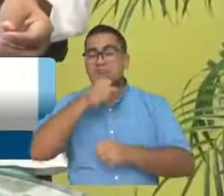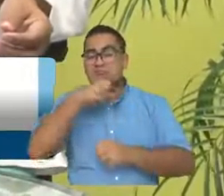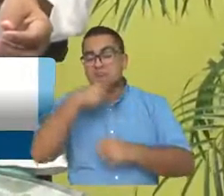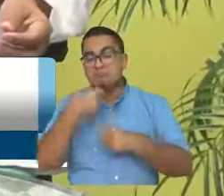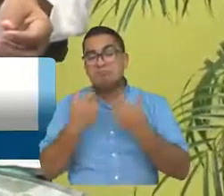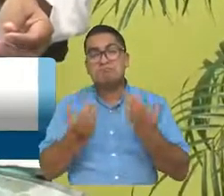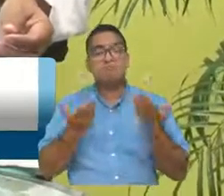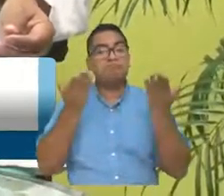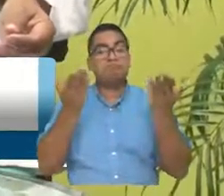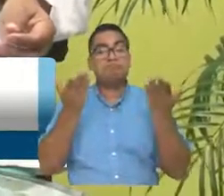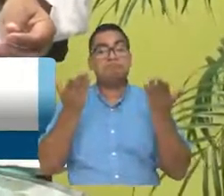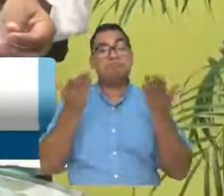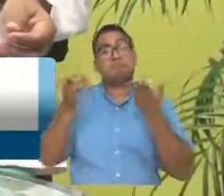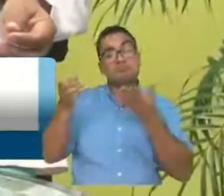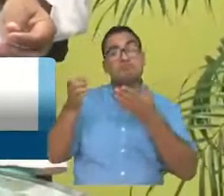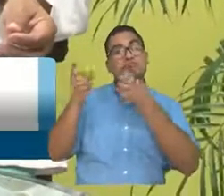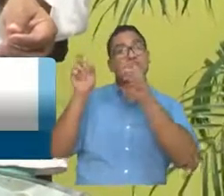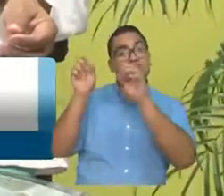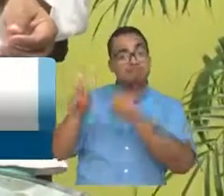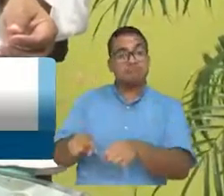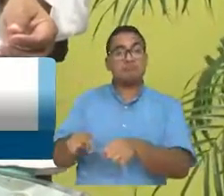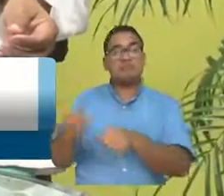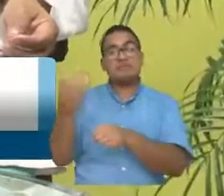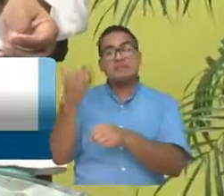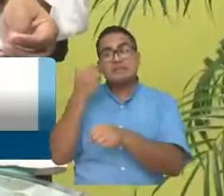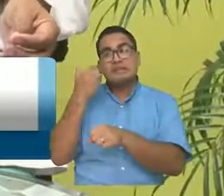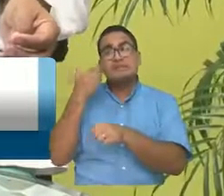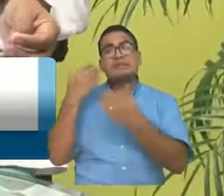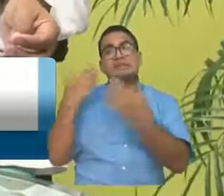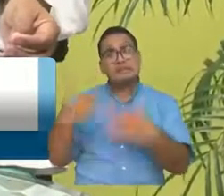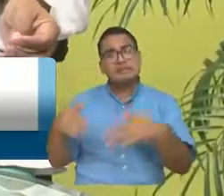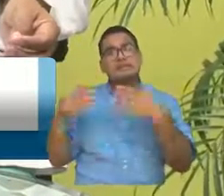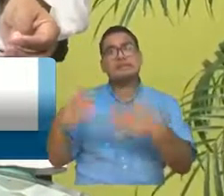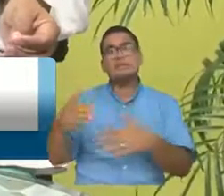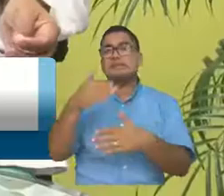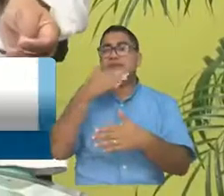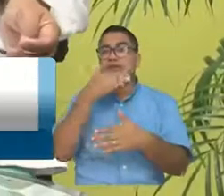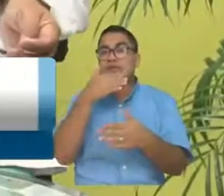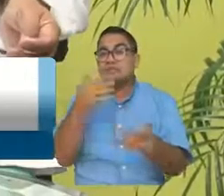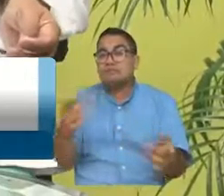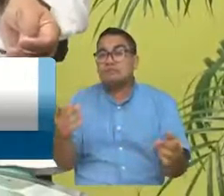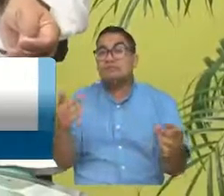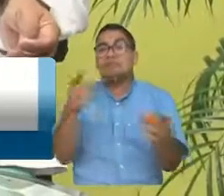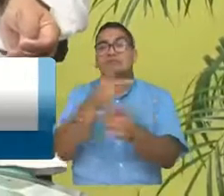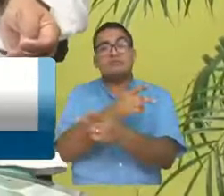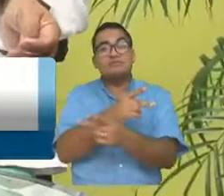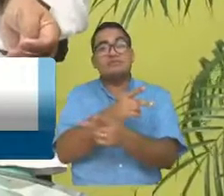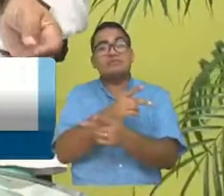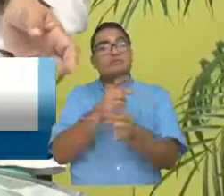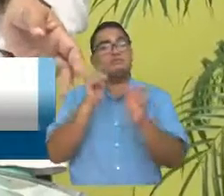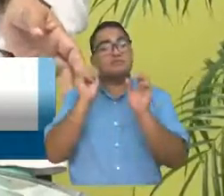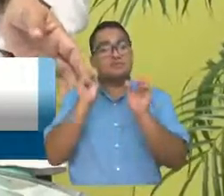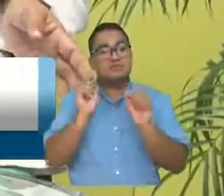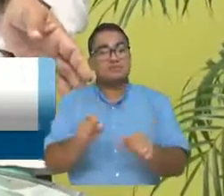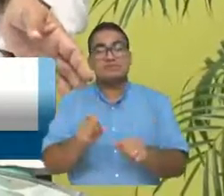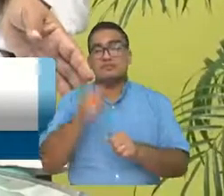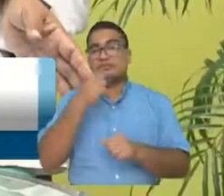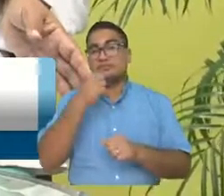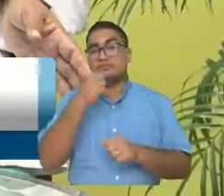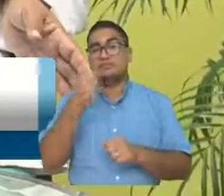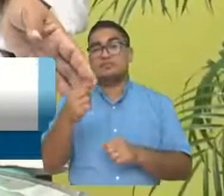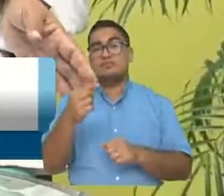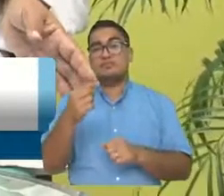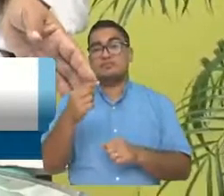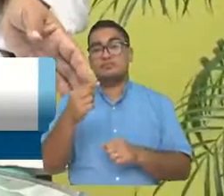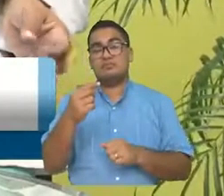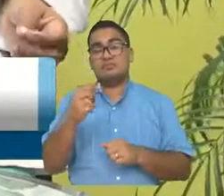presenta ninguna enfermedad asociada o concomitante, te pasa así, pero el señor